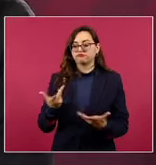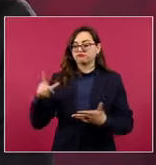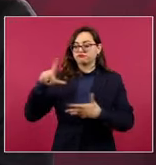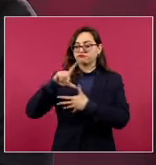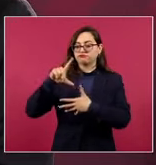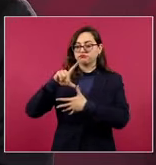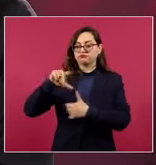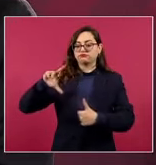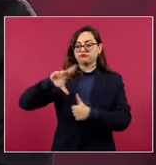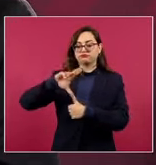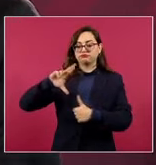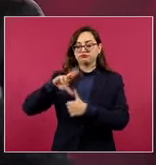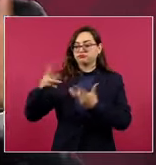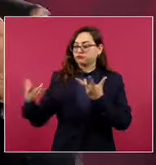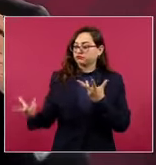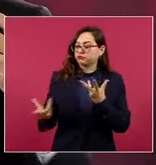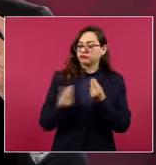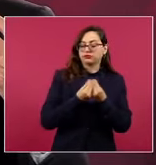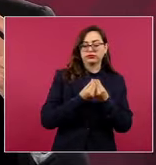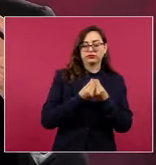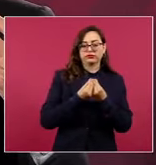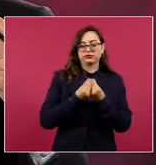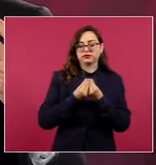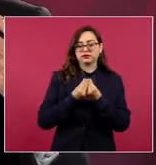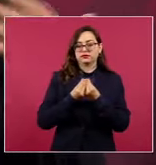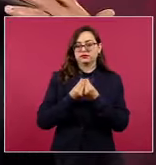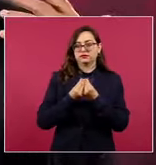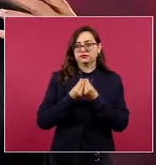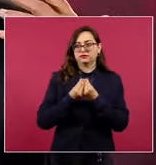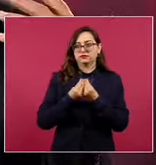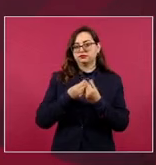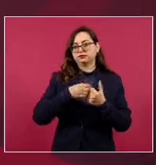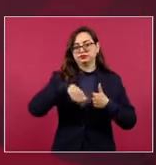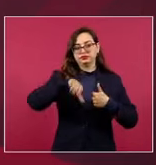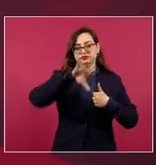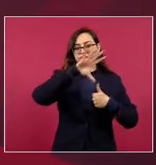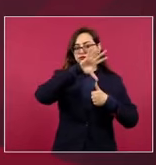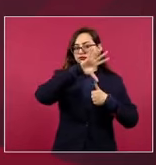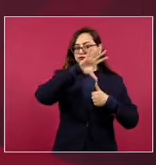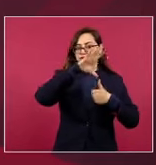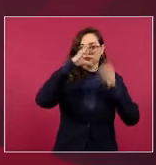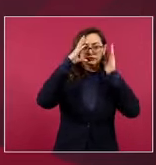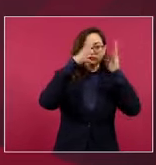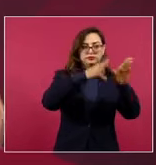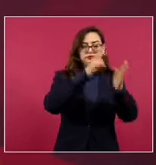Caribe, o sea, que no estemos pensando nada más en América del Norte,